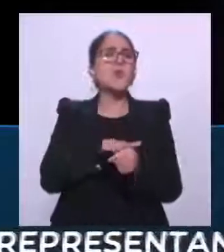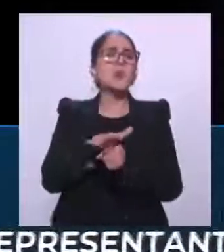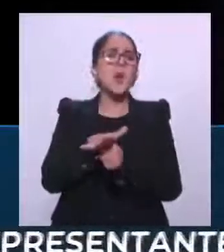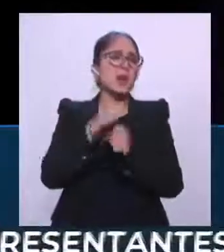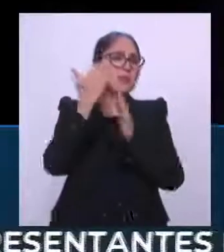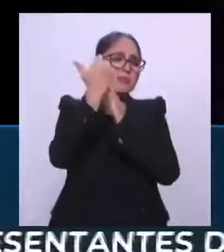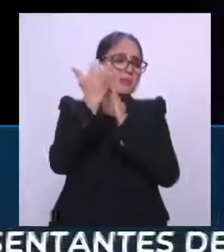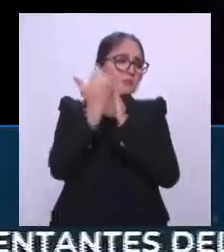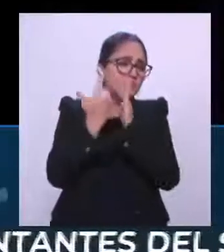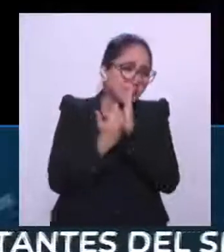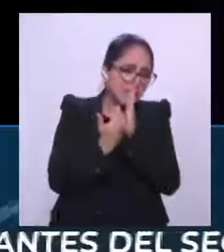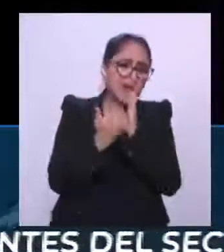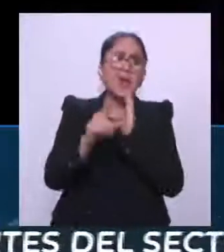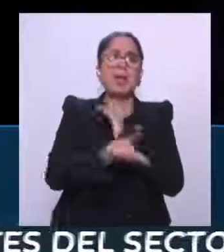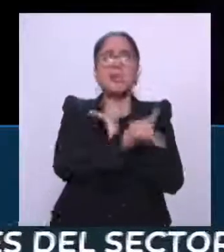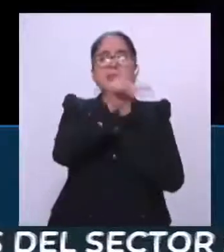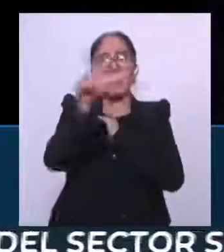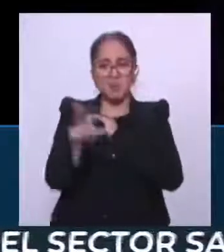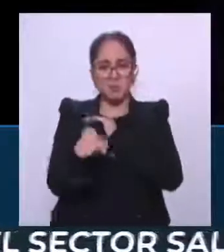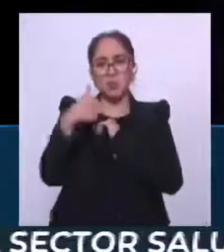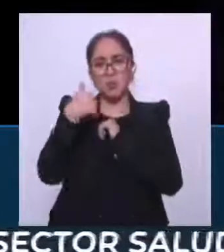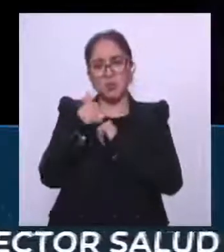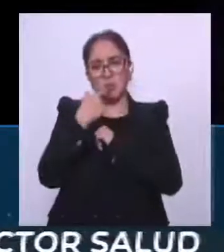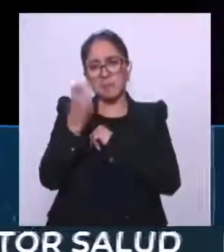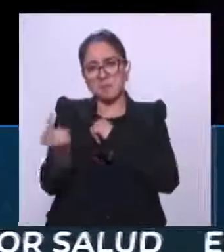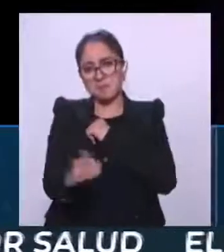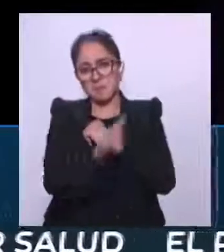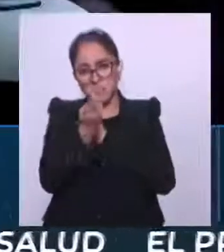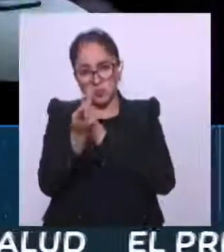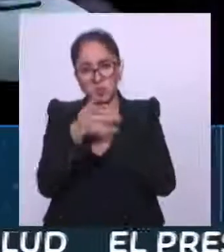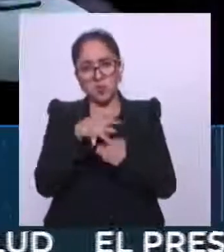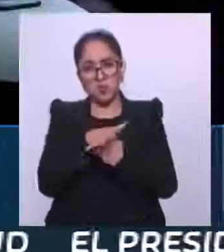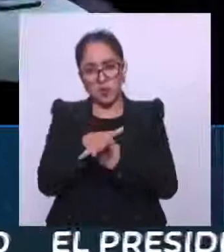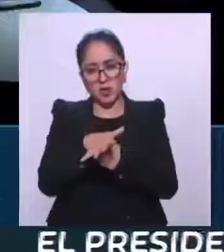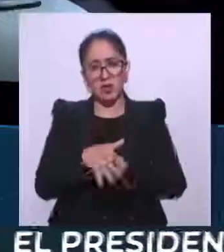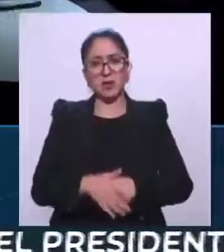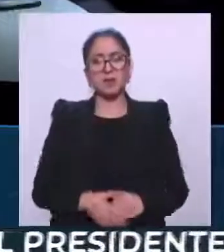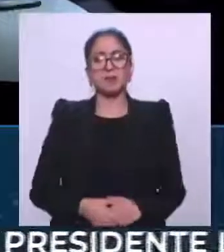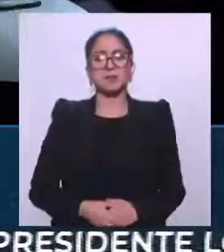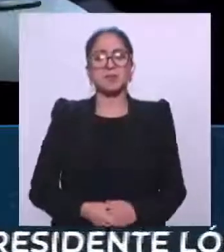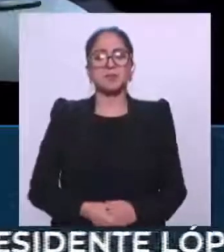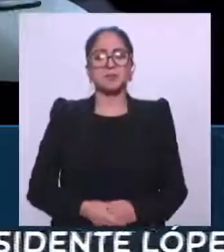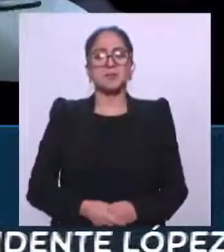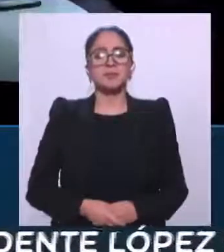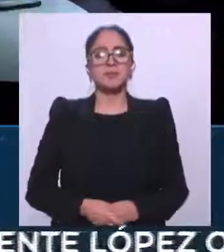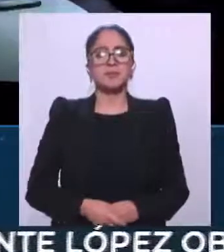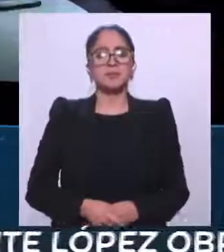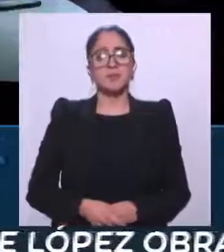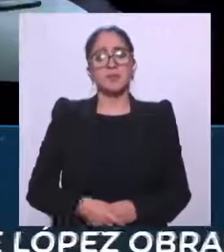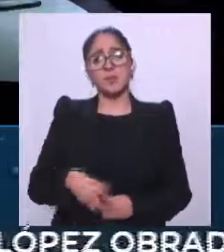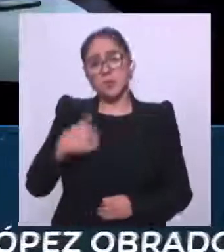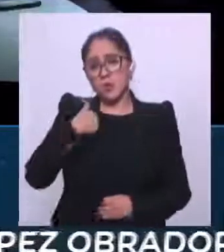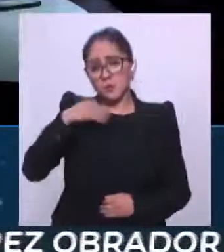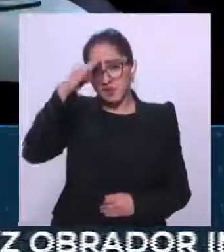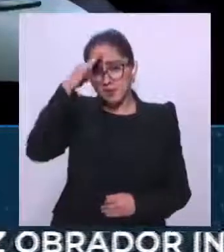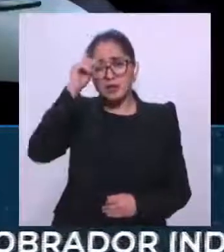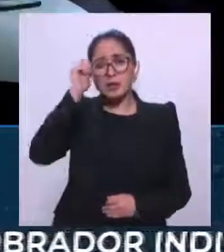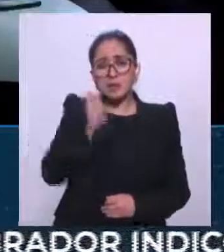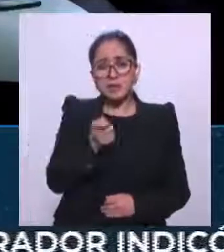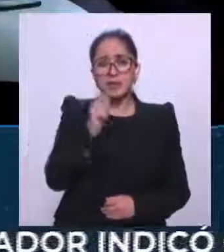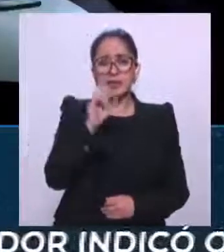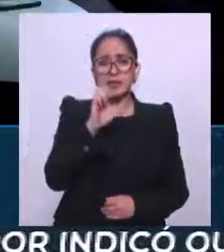pertinentes? Y ahorita te digo la otra pregunta. Creo que debería de ser una, Azul. regresar a Comisión Federal